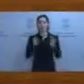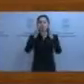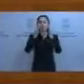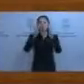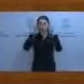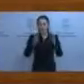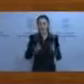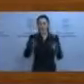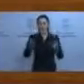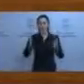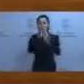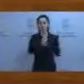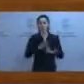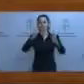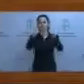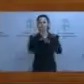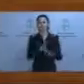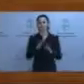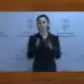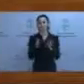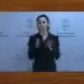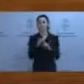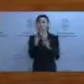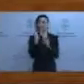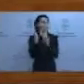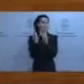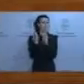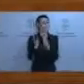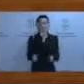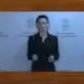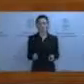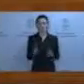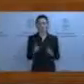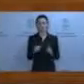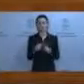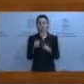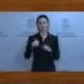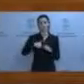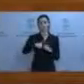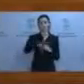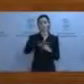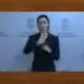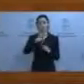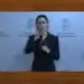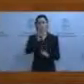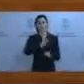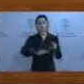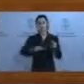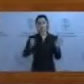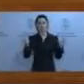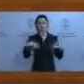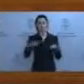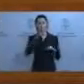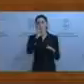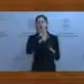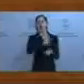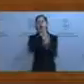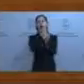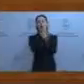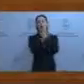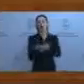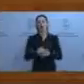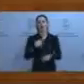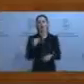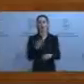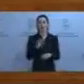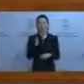la expresión, y la situación agravada y sin visos de solución, más bien todo lo contrario, en cuanto a que parece que van a hacer sangre sobre el